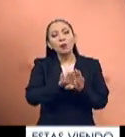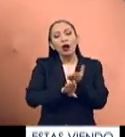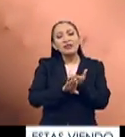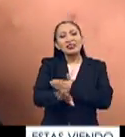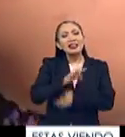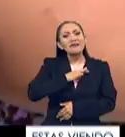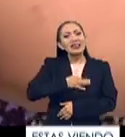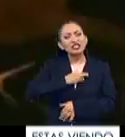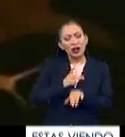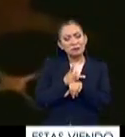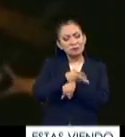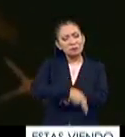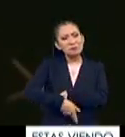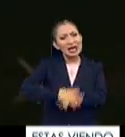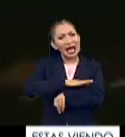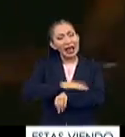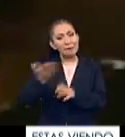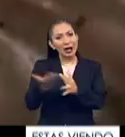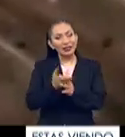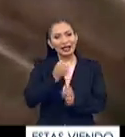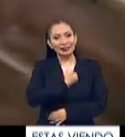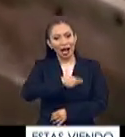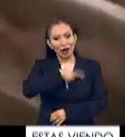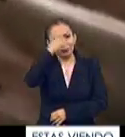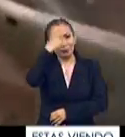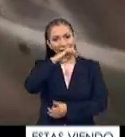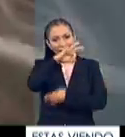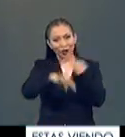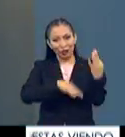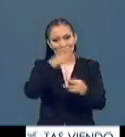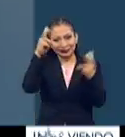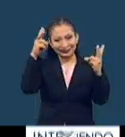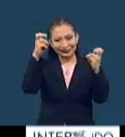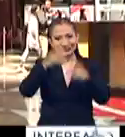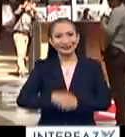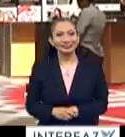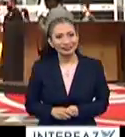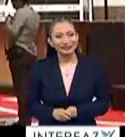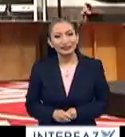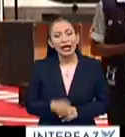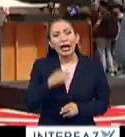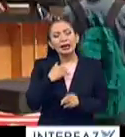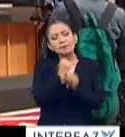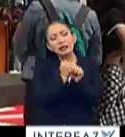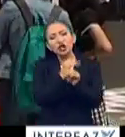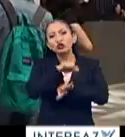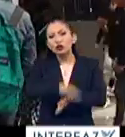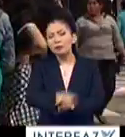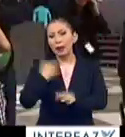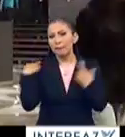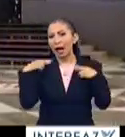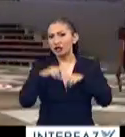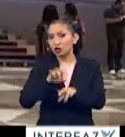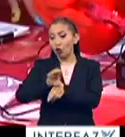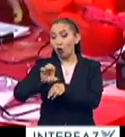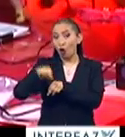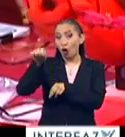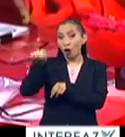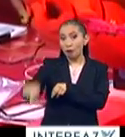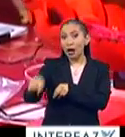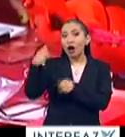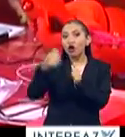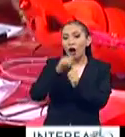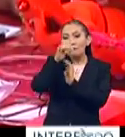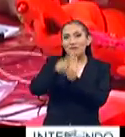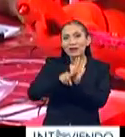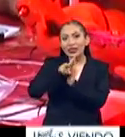las infecciones en la piel en nuestra sección Salud para Todos. Un reportaje sobre un profesor colombiano quien a